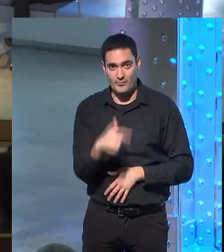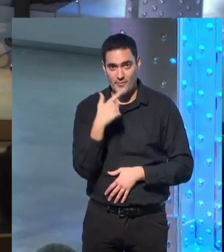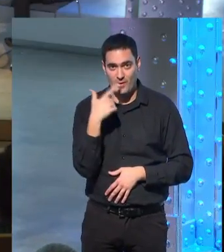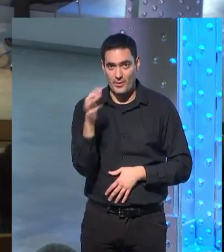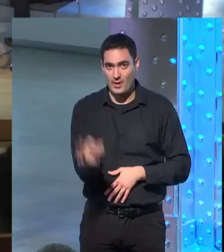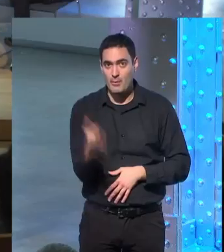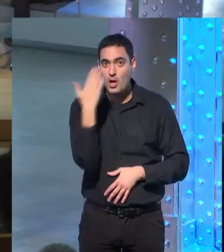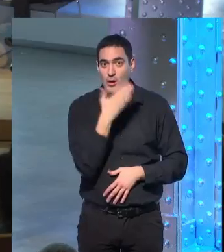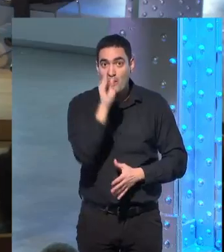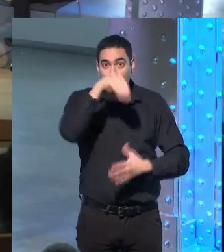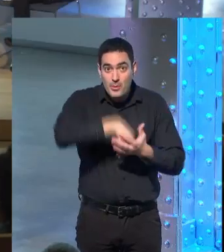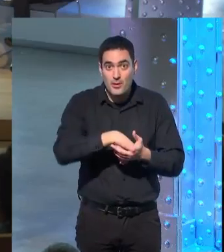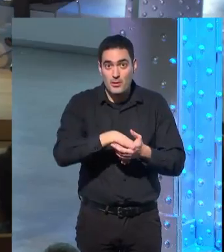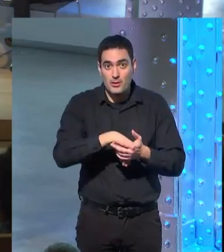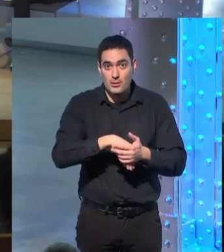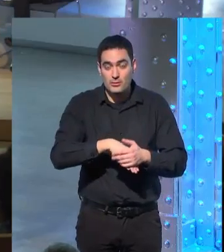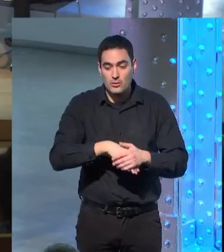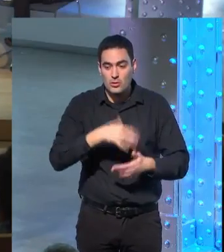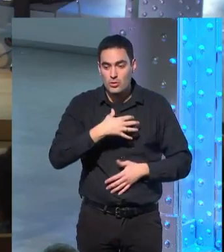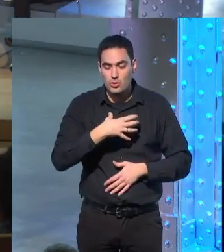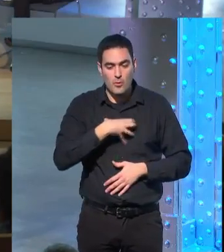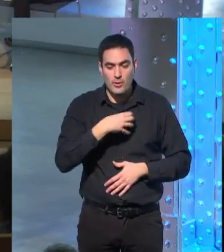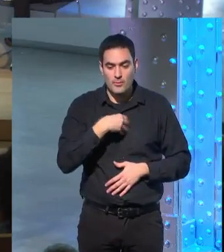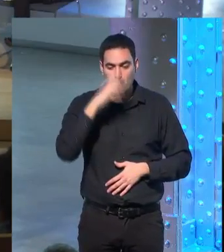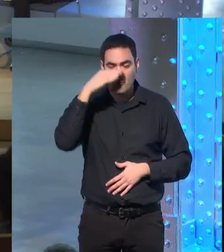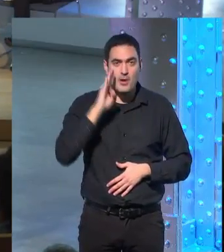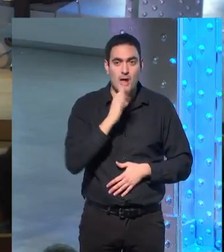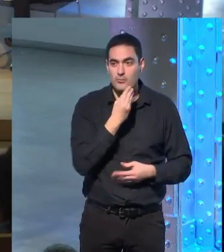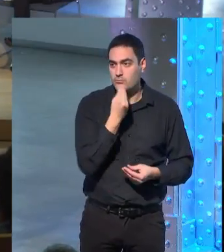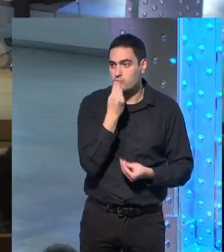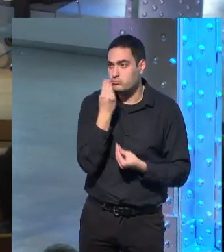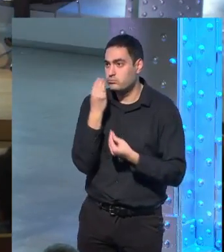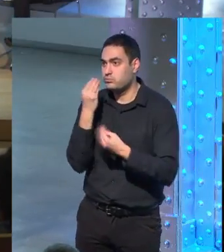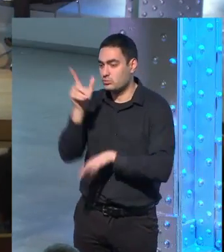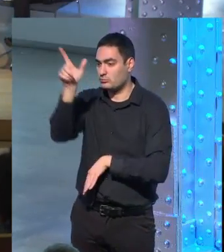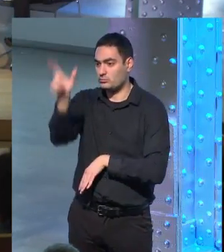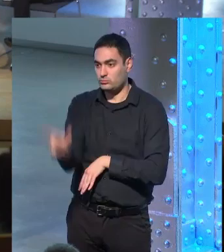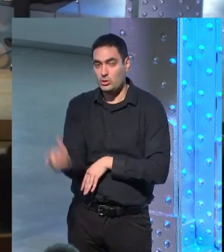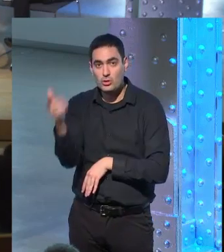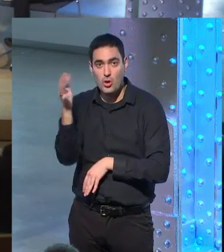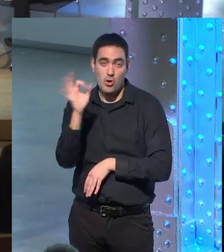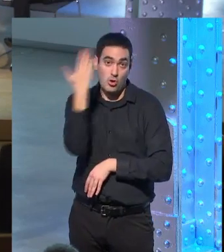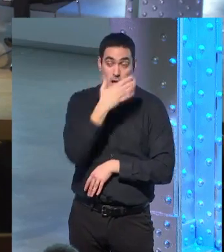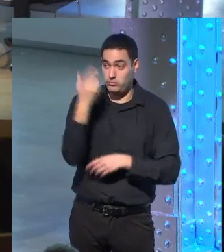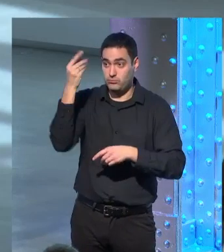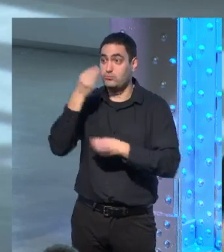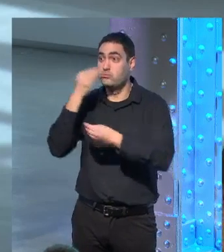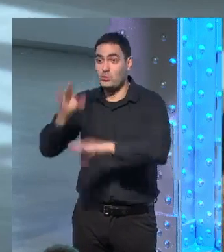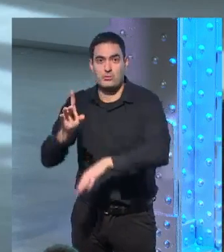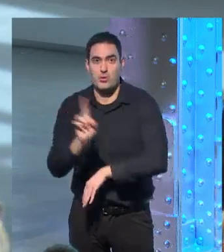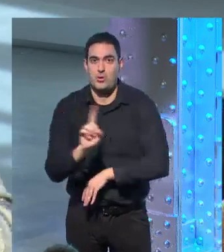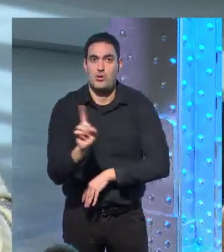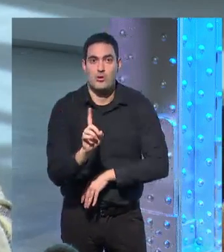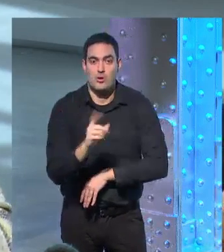ser en la escuela, claro, yo creo que no podemos trasladar como padres toda la responsabilidad a la escuela. No. Pero sí, que ambos